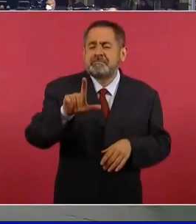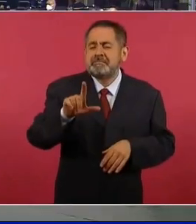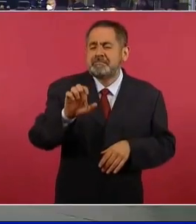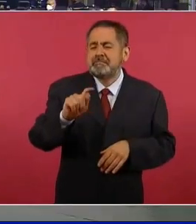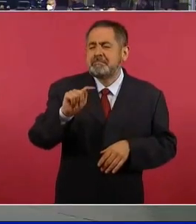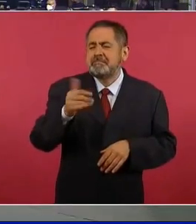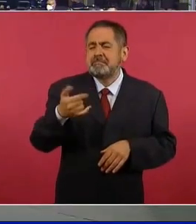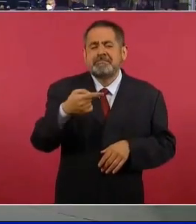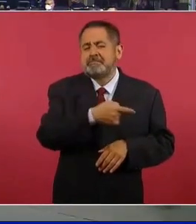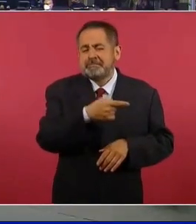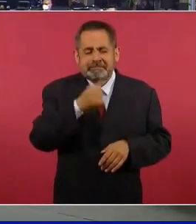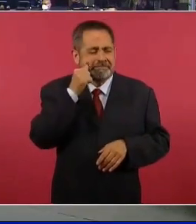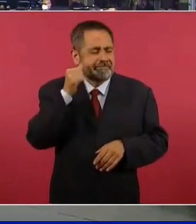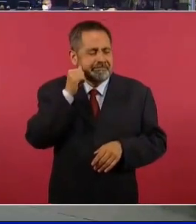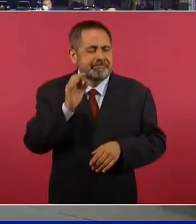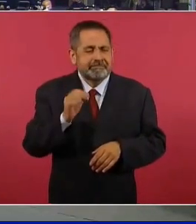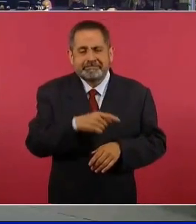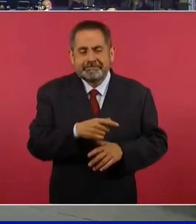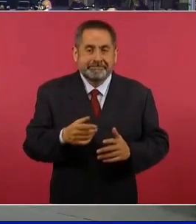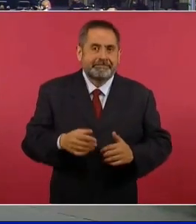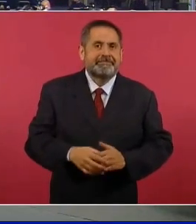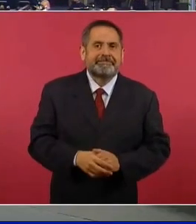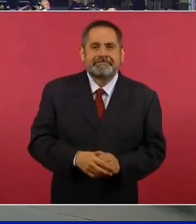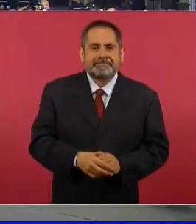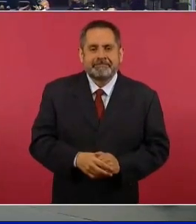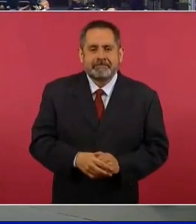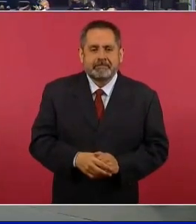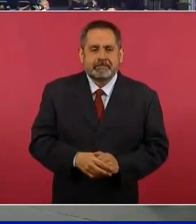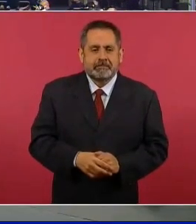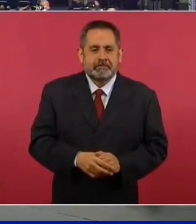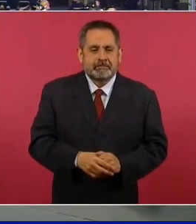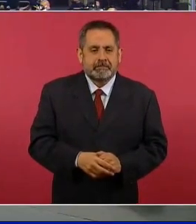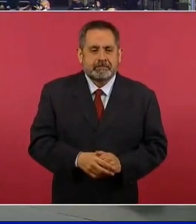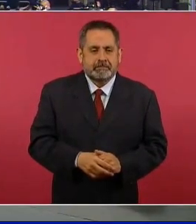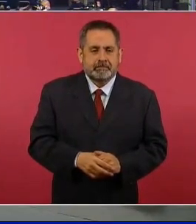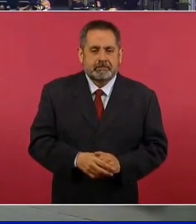Señor presidente, bueno, y